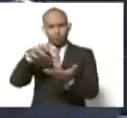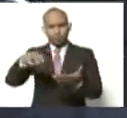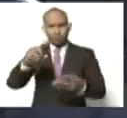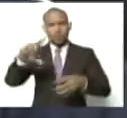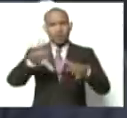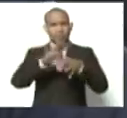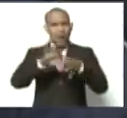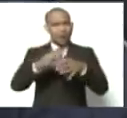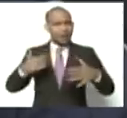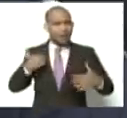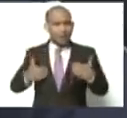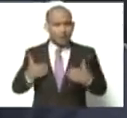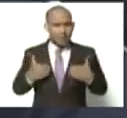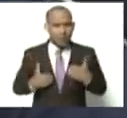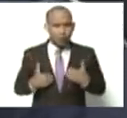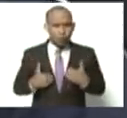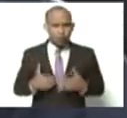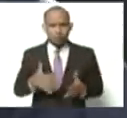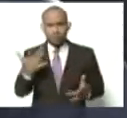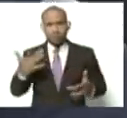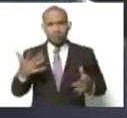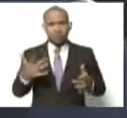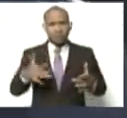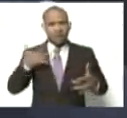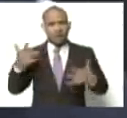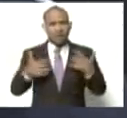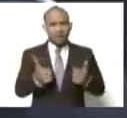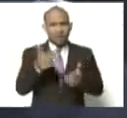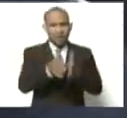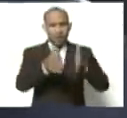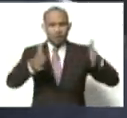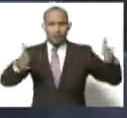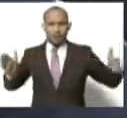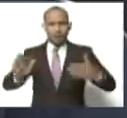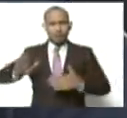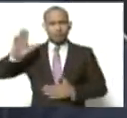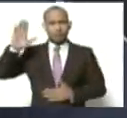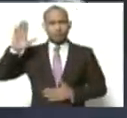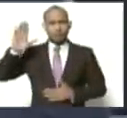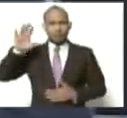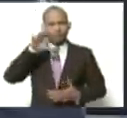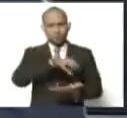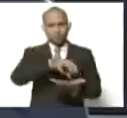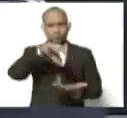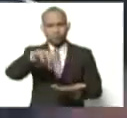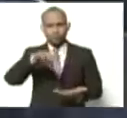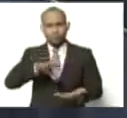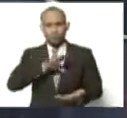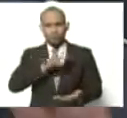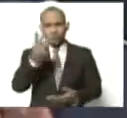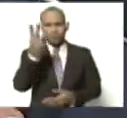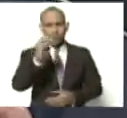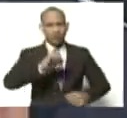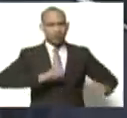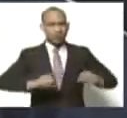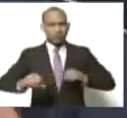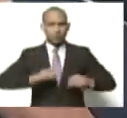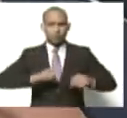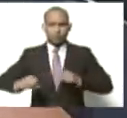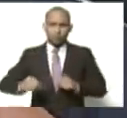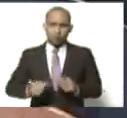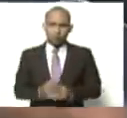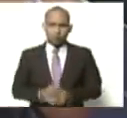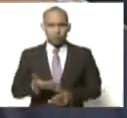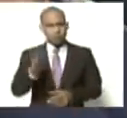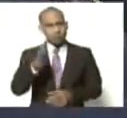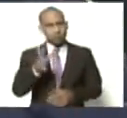martes y el miércoles vamos a tener actos más grandes porque vamos a juramentar los equipos estatales y municipales de los 30 movimientos. Es decir, estamos